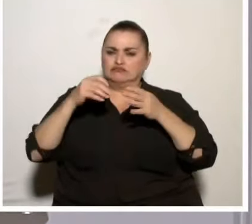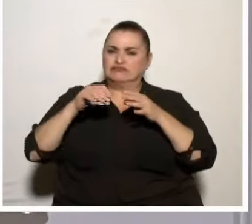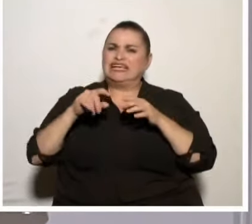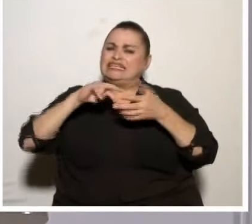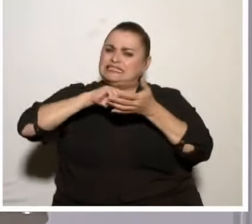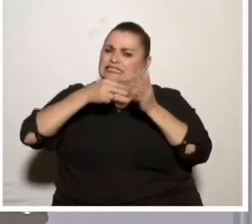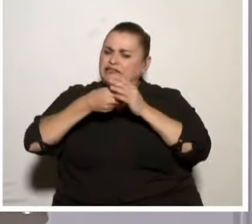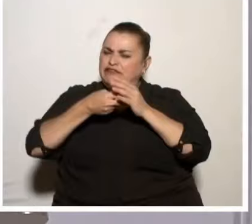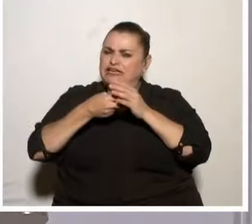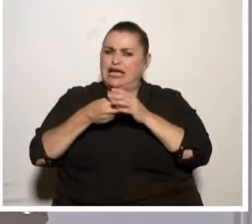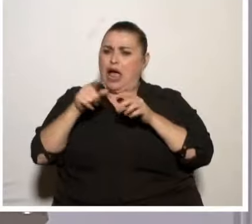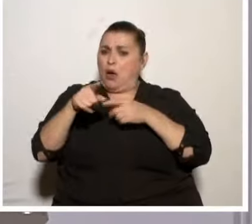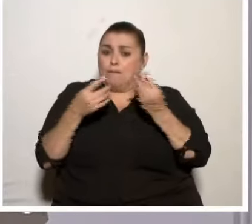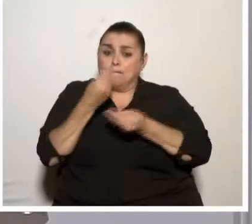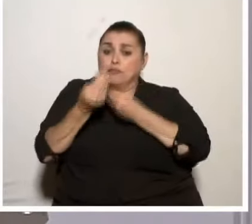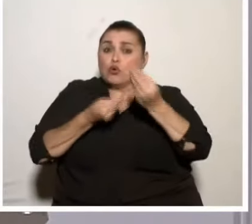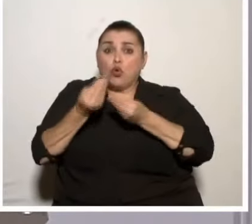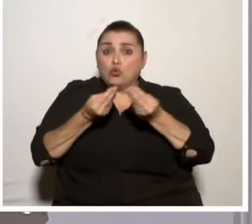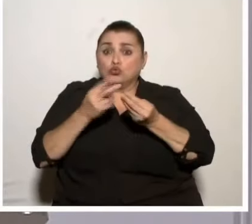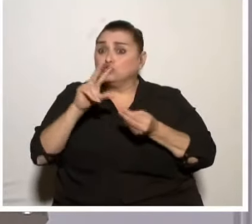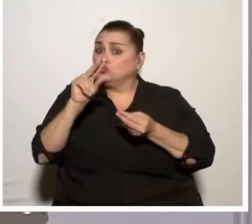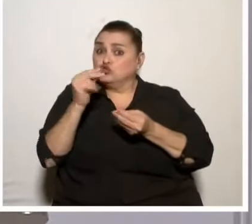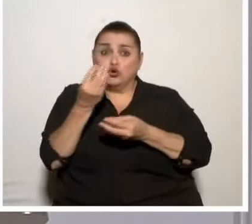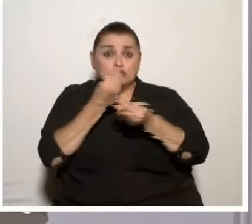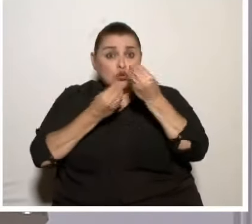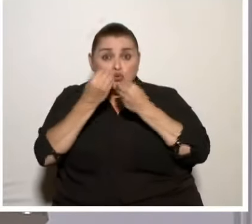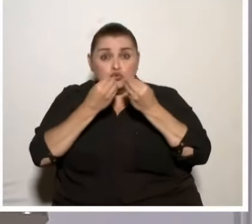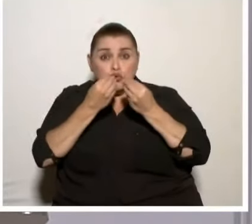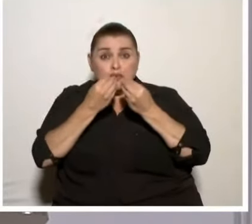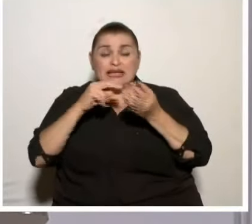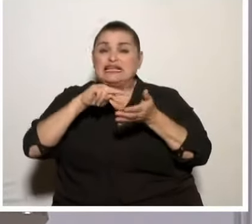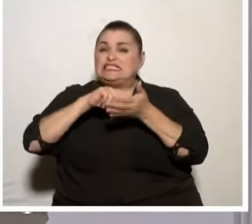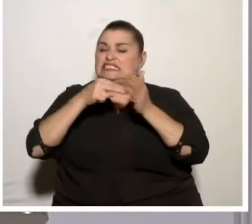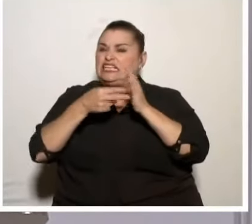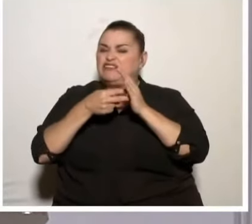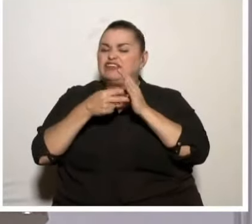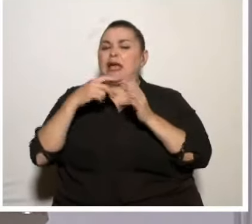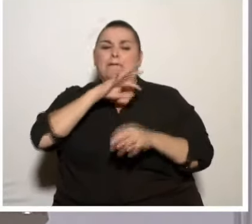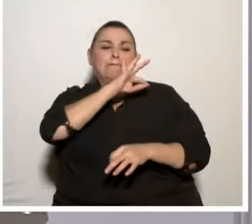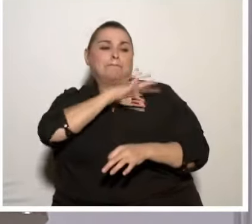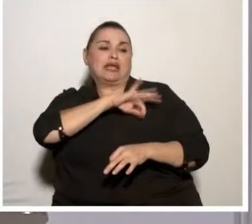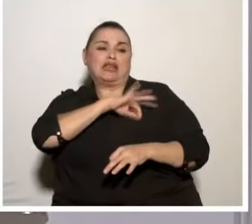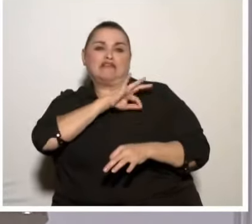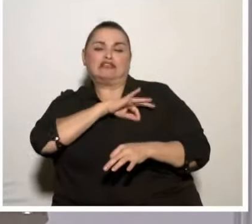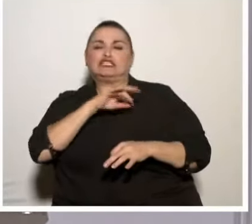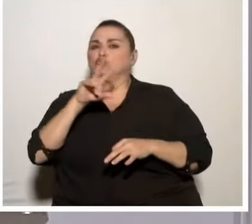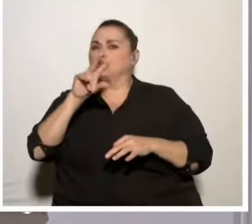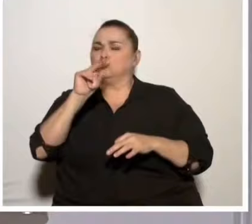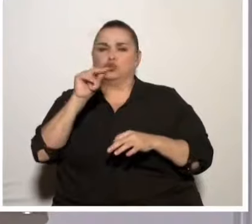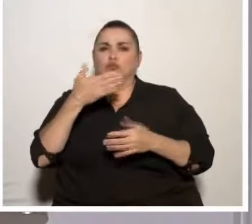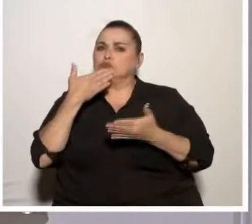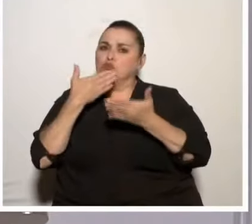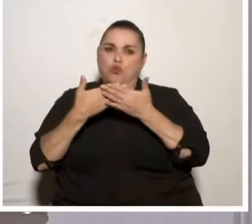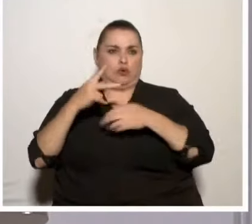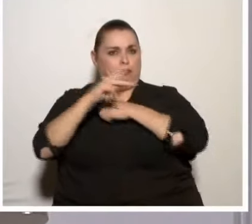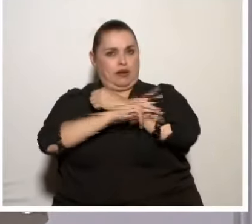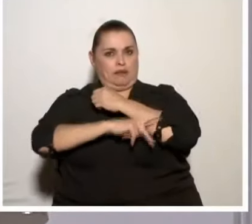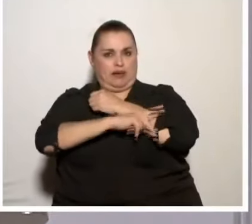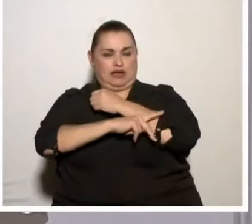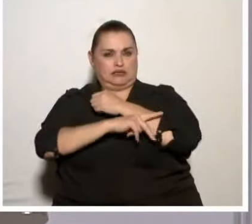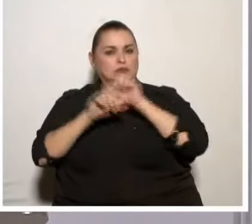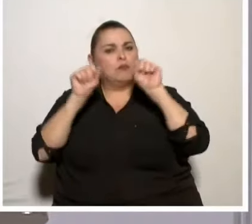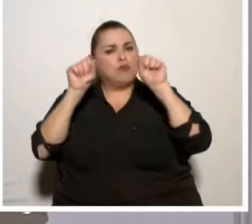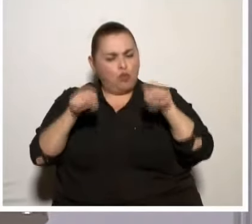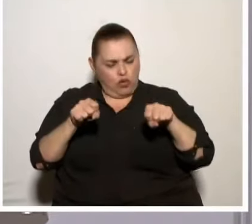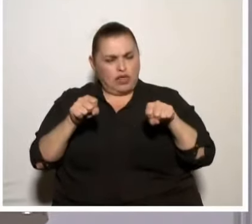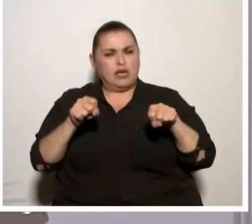a muchos de esos productos que no se consumen con un régimen de beneficios que no es conveniente para el país. Y